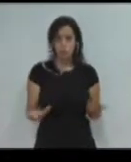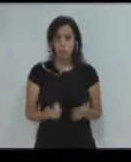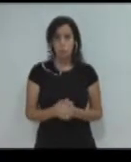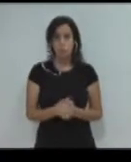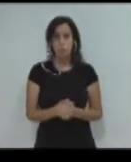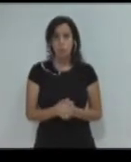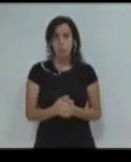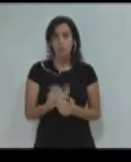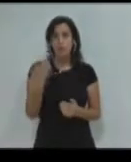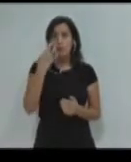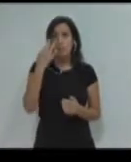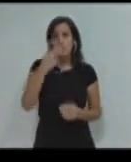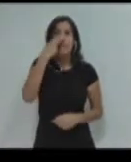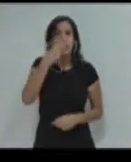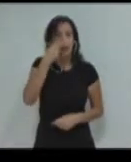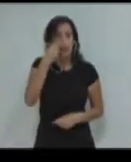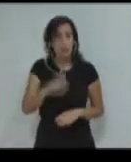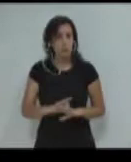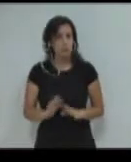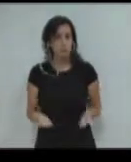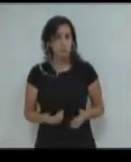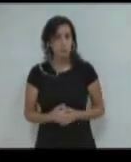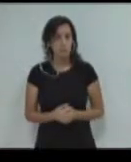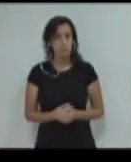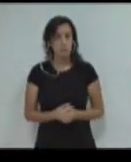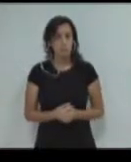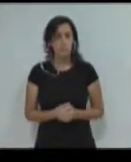hay que ponerle intención.